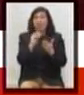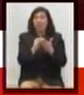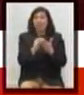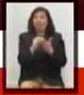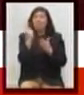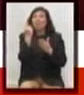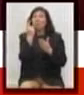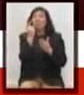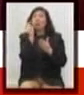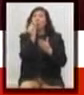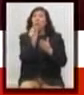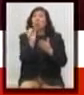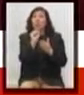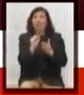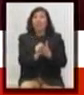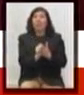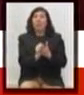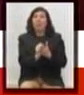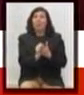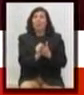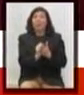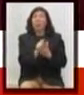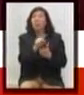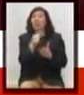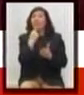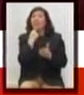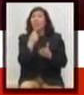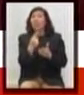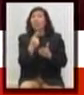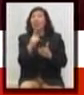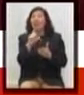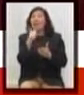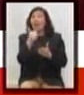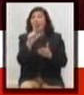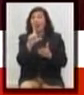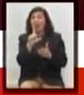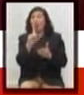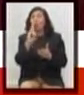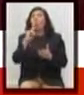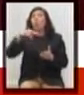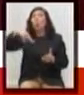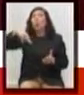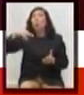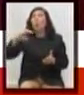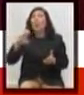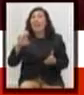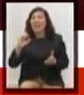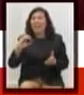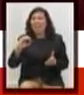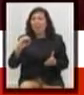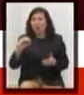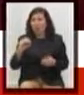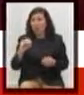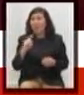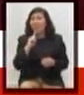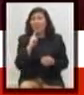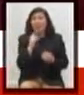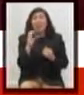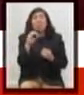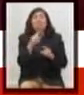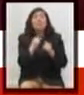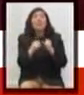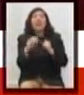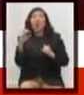el primer sustantivo. Ustedes dicen la UNESCO. ¿Por qué la UNESCO? Si termina en